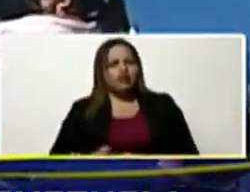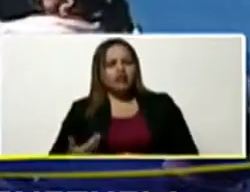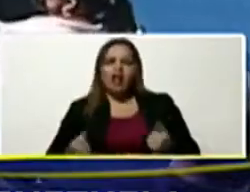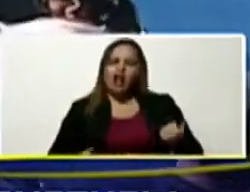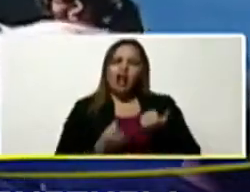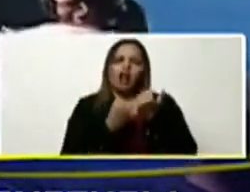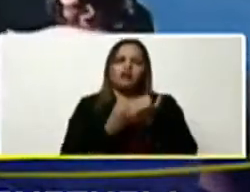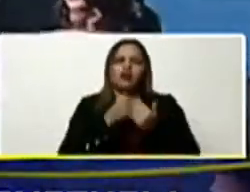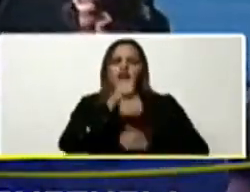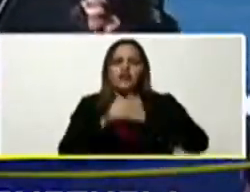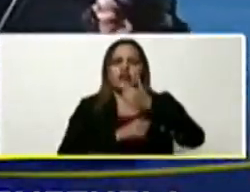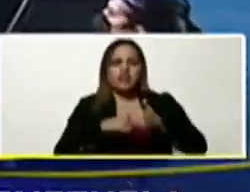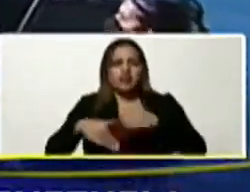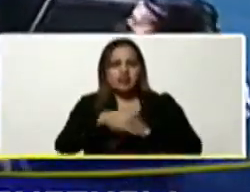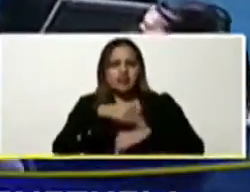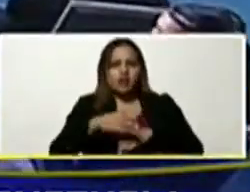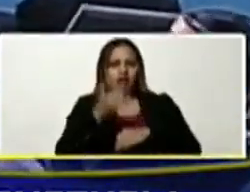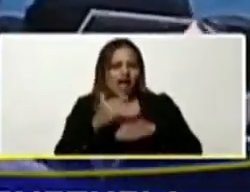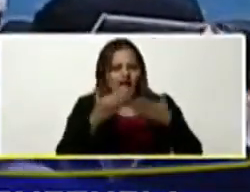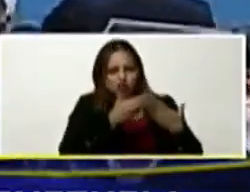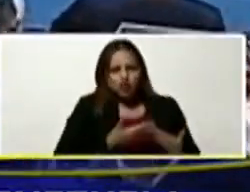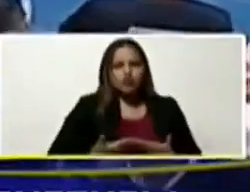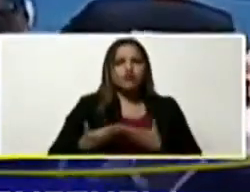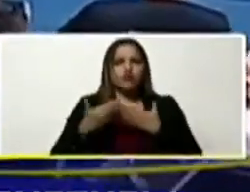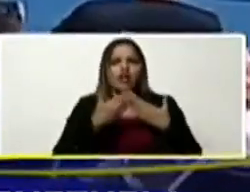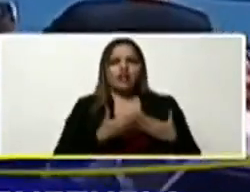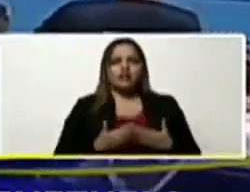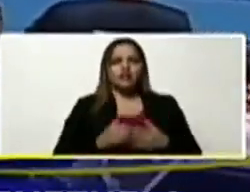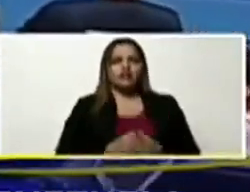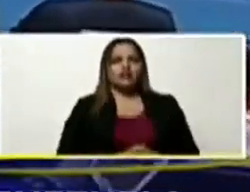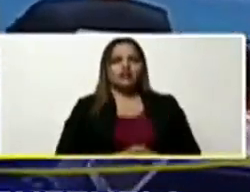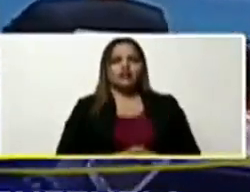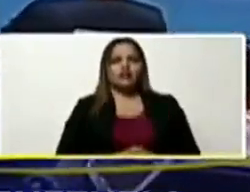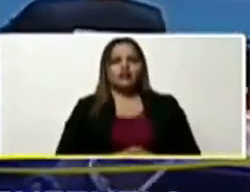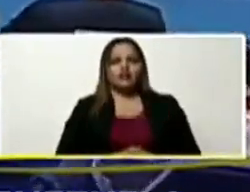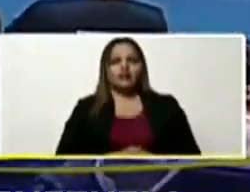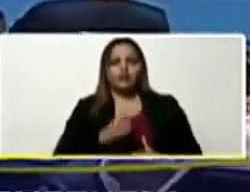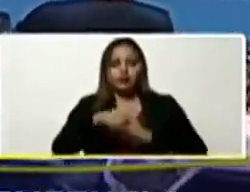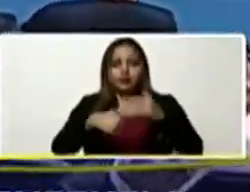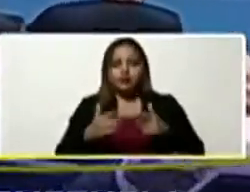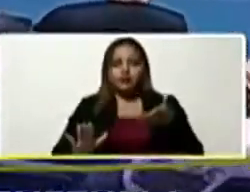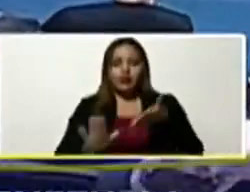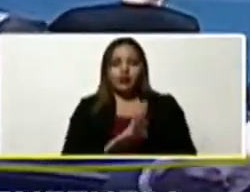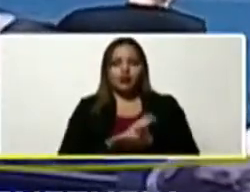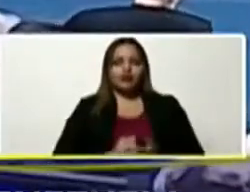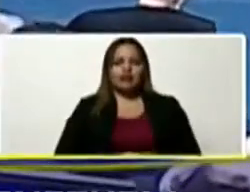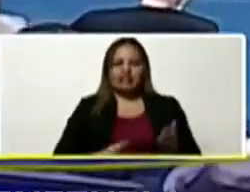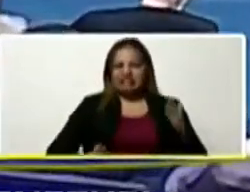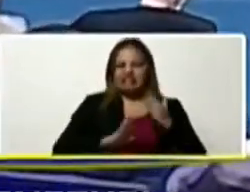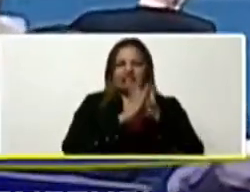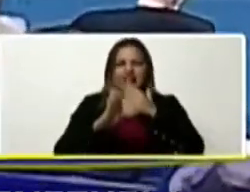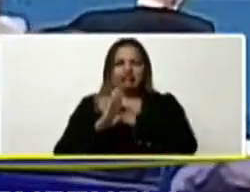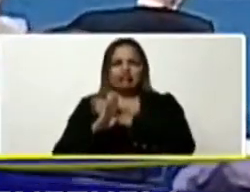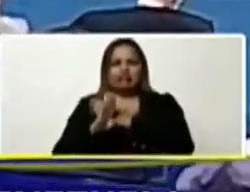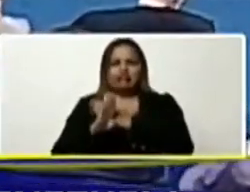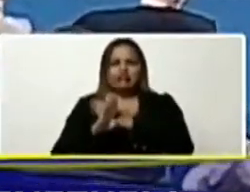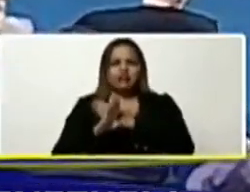el viceministro ha estudiado el impacto de la medida coercitiva